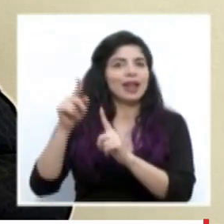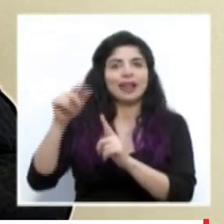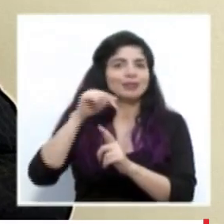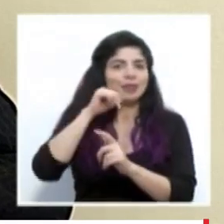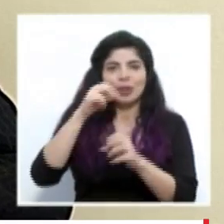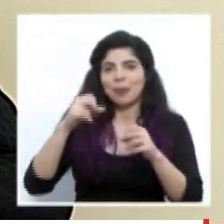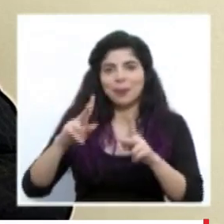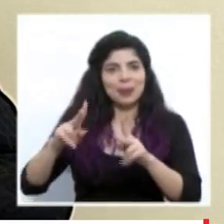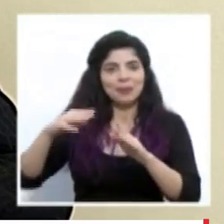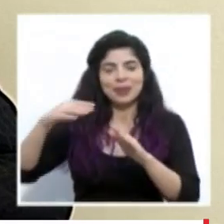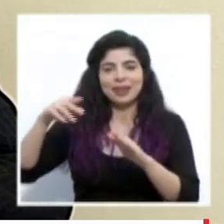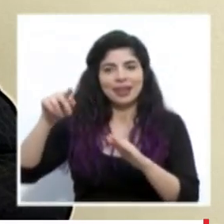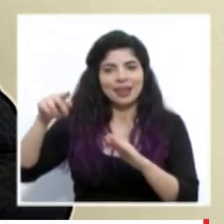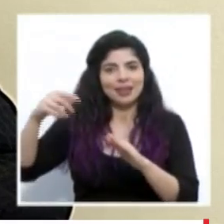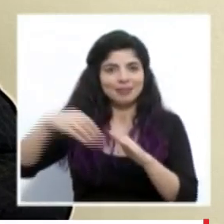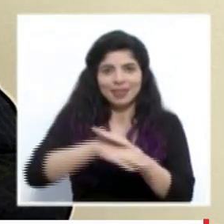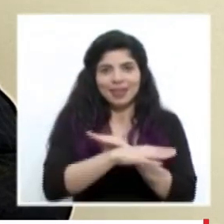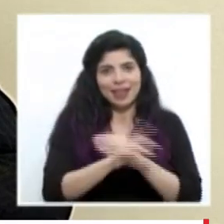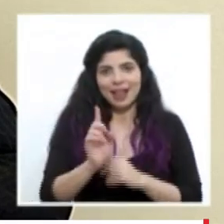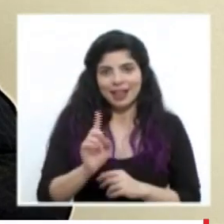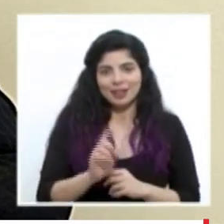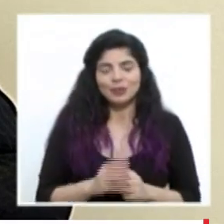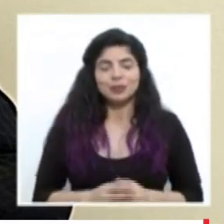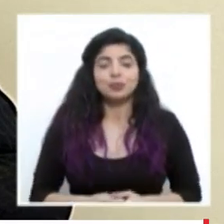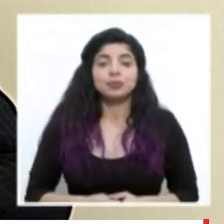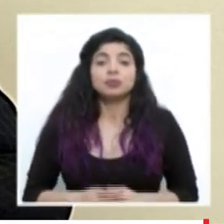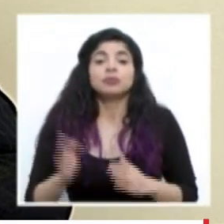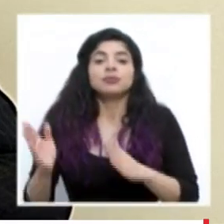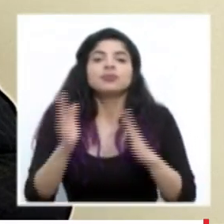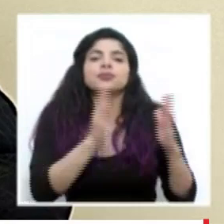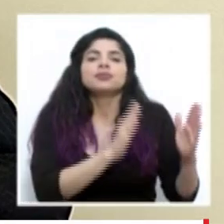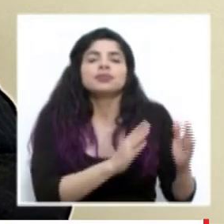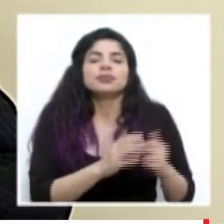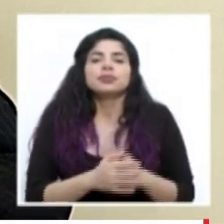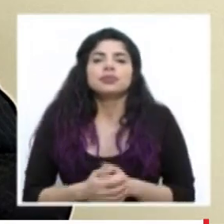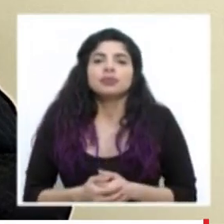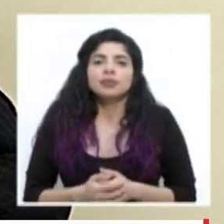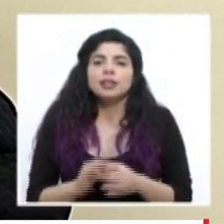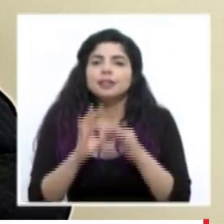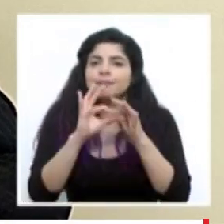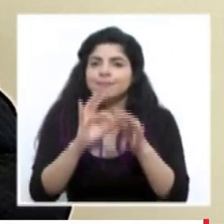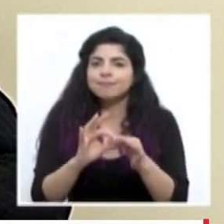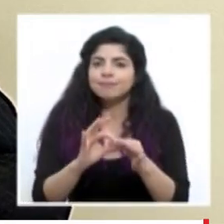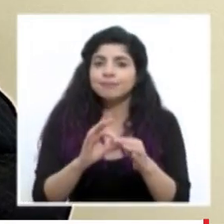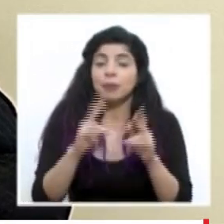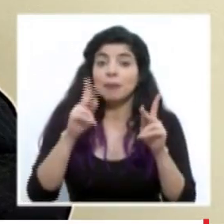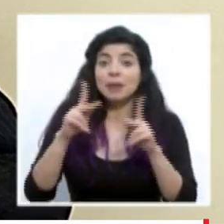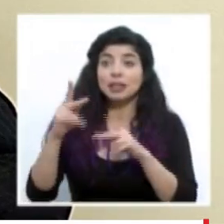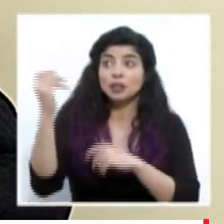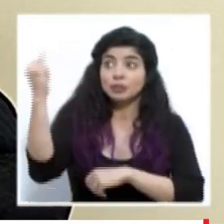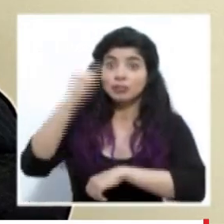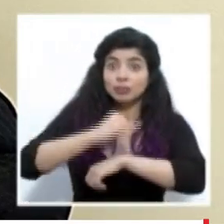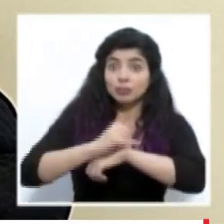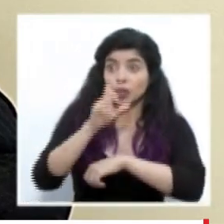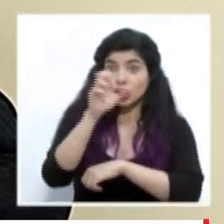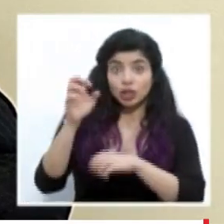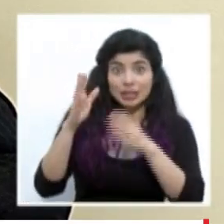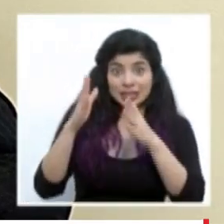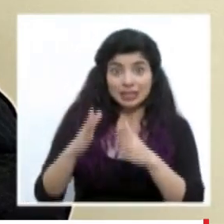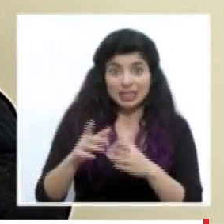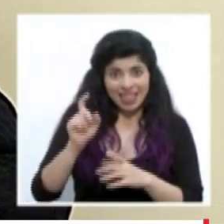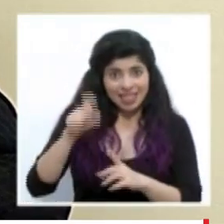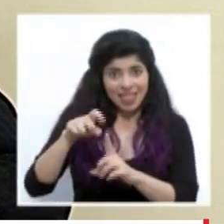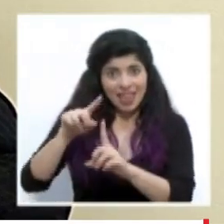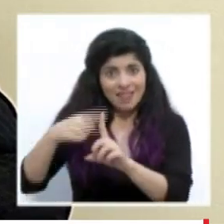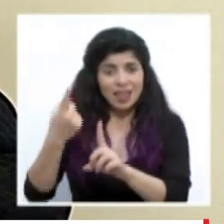estaríamos dejando ese ingreso. Y con respecto a los que regresen, que sean costarricenses, no tienen que